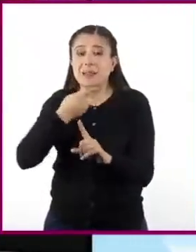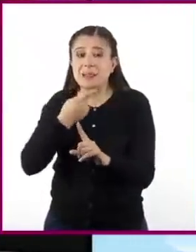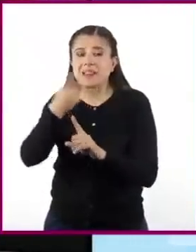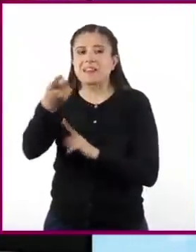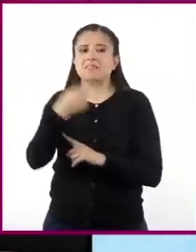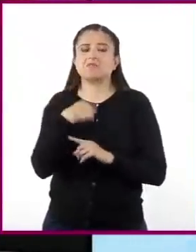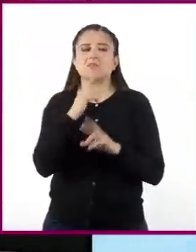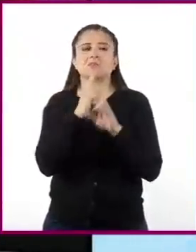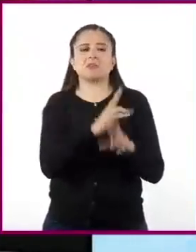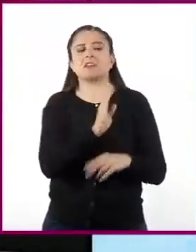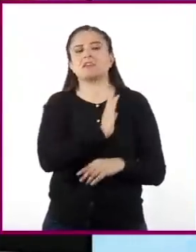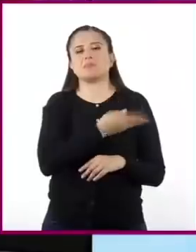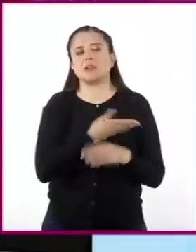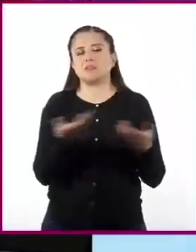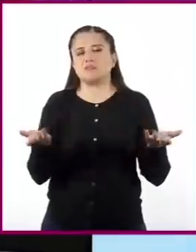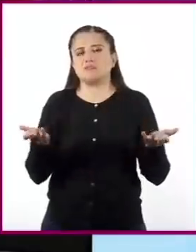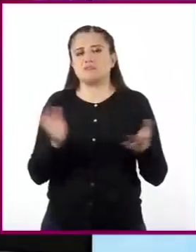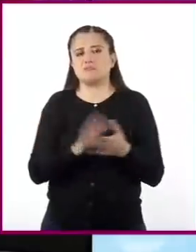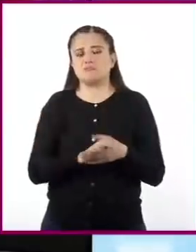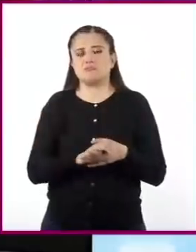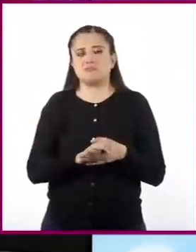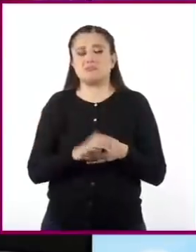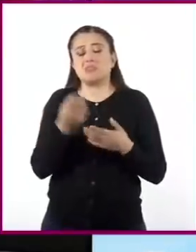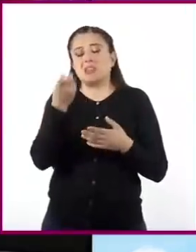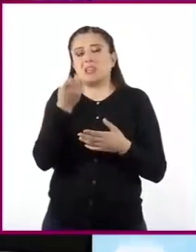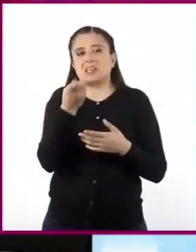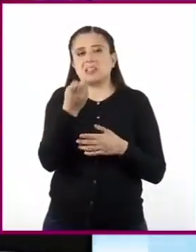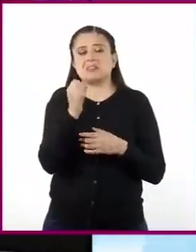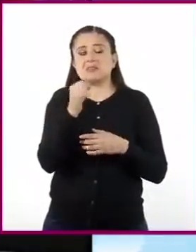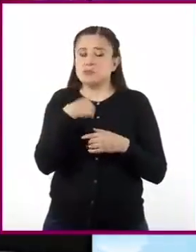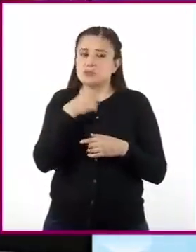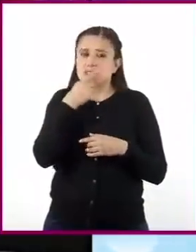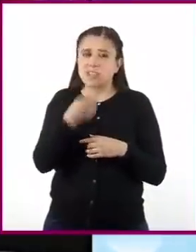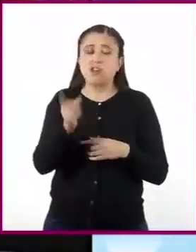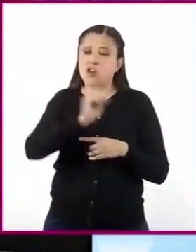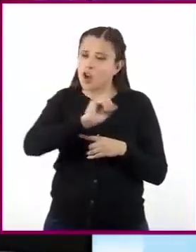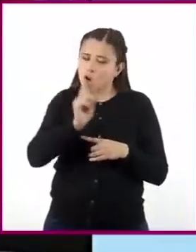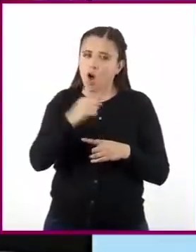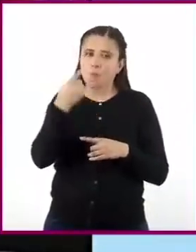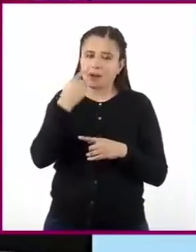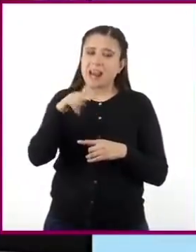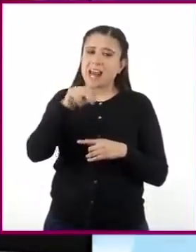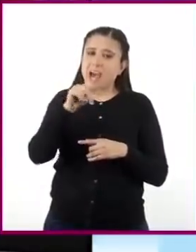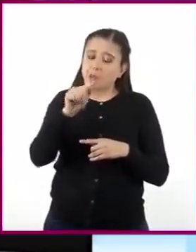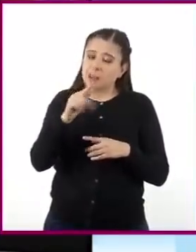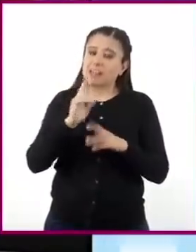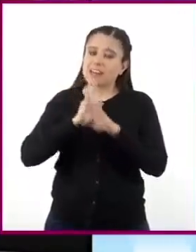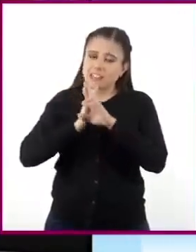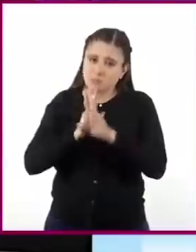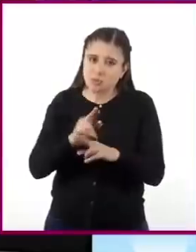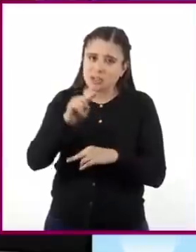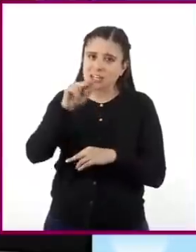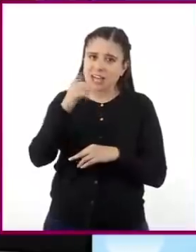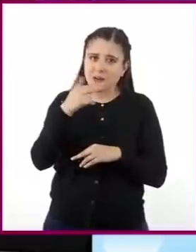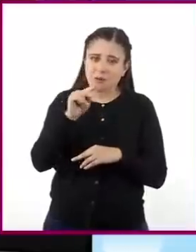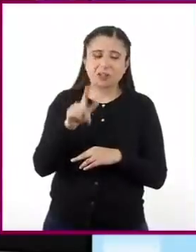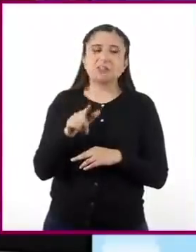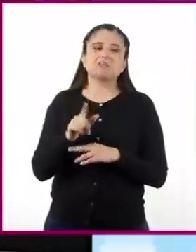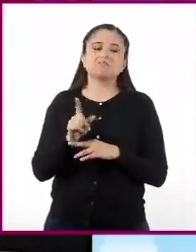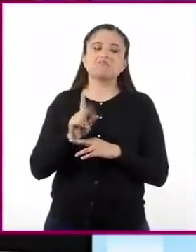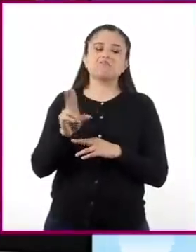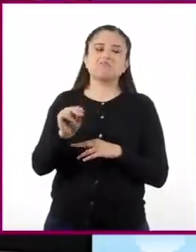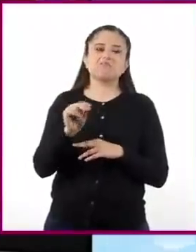ellos me contestan en español. Y así, y les digo, se contesta así,